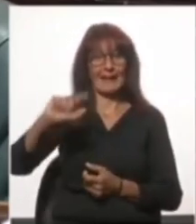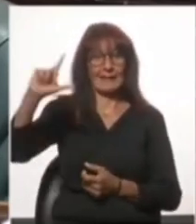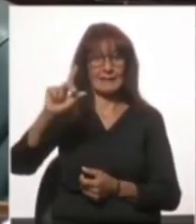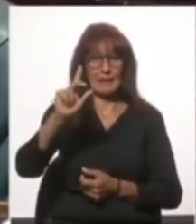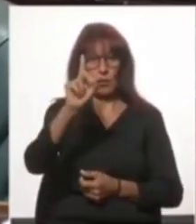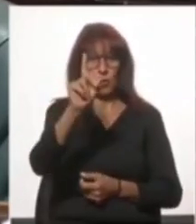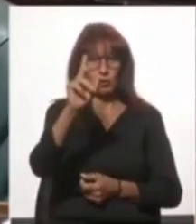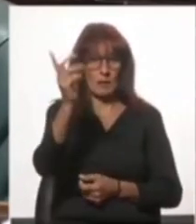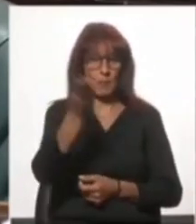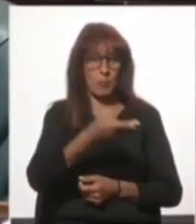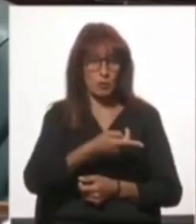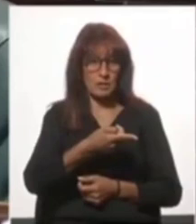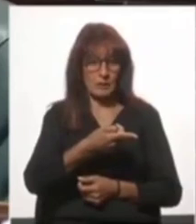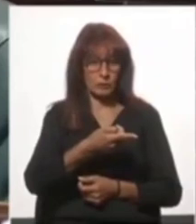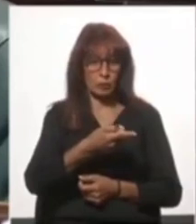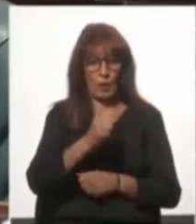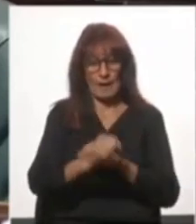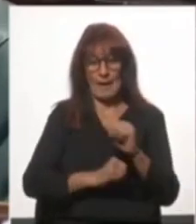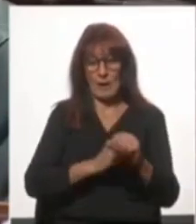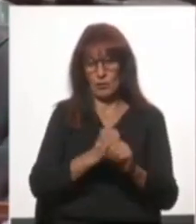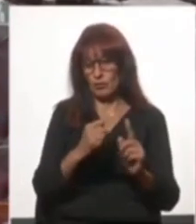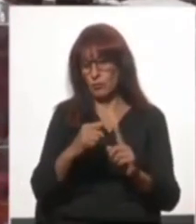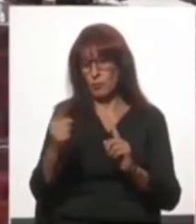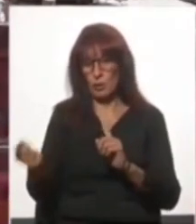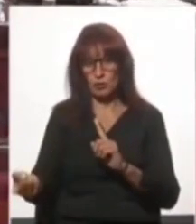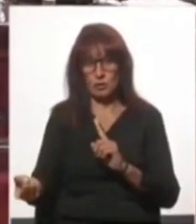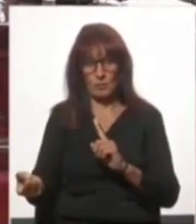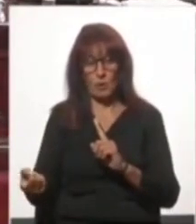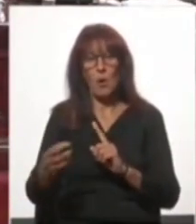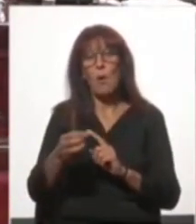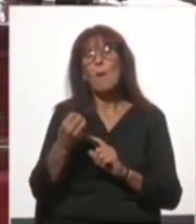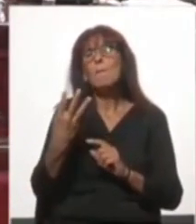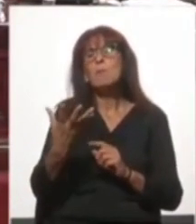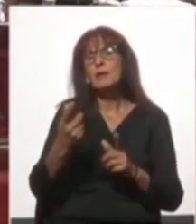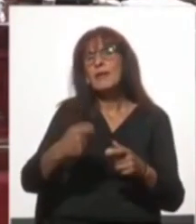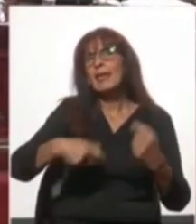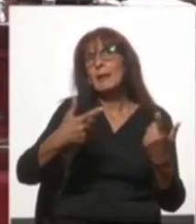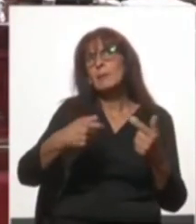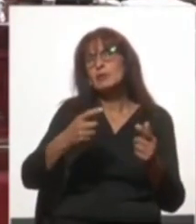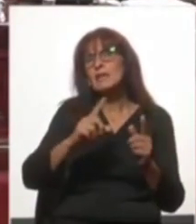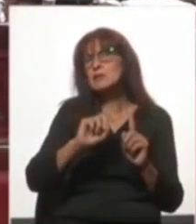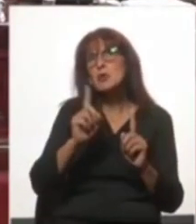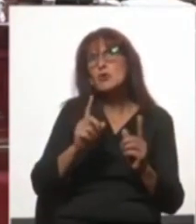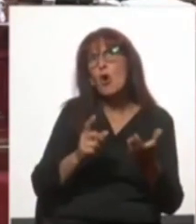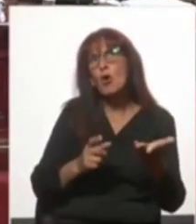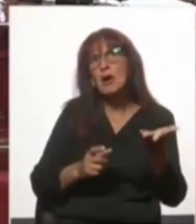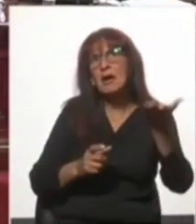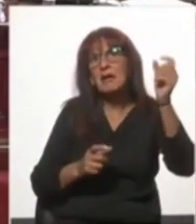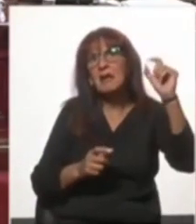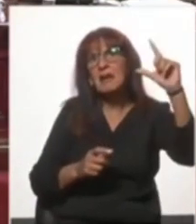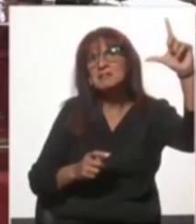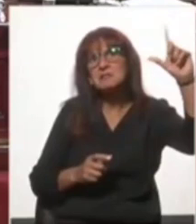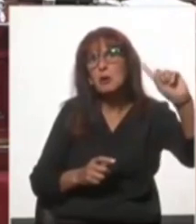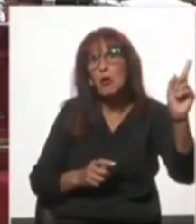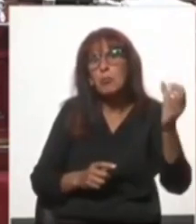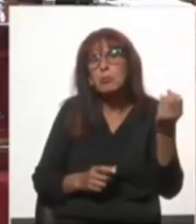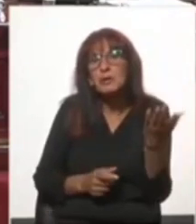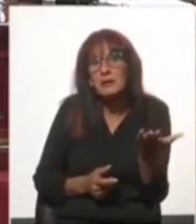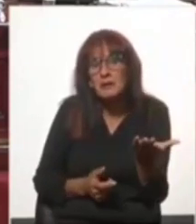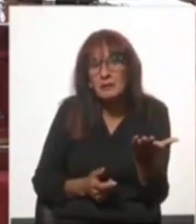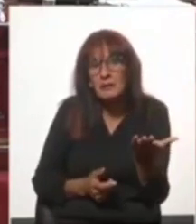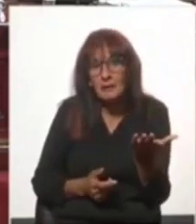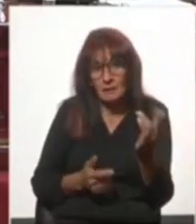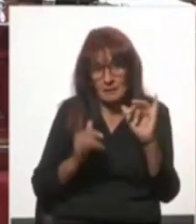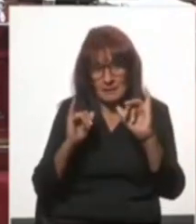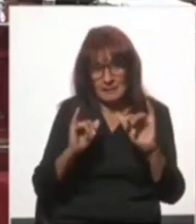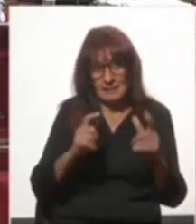12% en los próximos años, ¿por qué las importaciones no van a estar creciendo también? Si uno importa